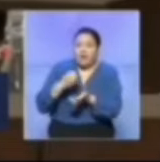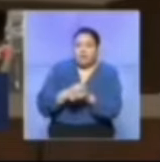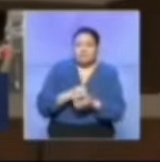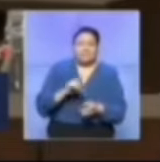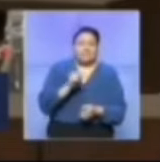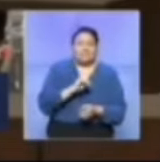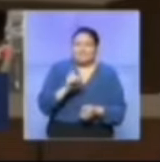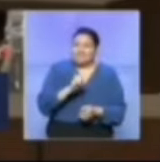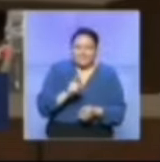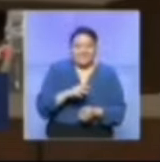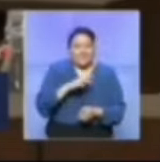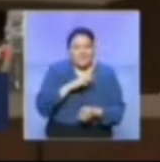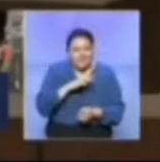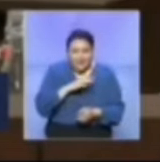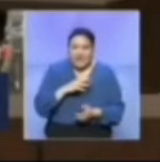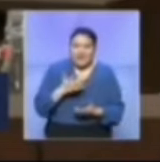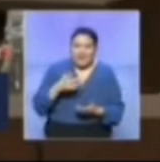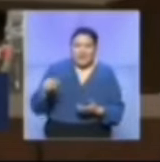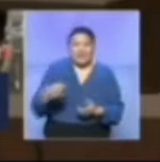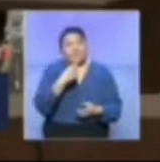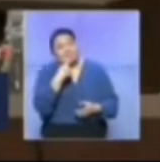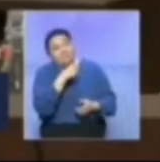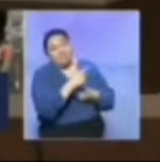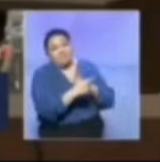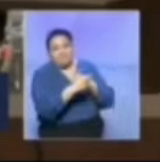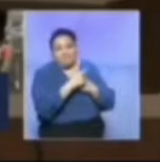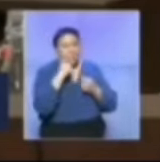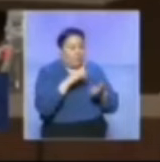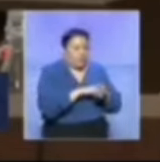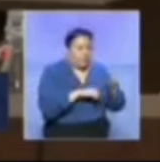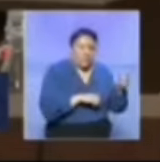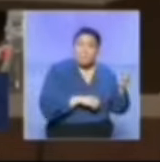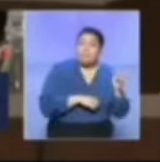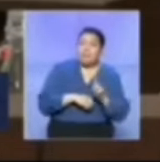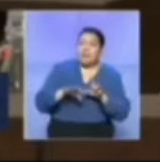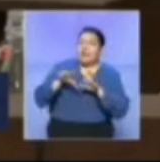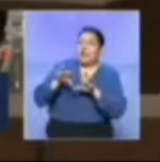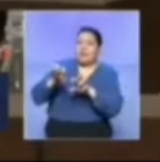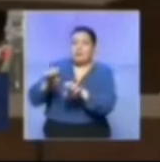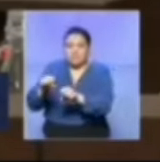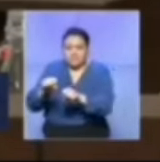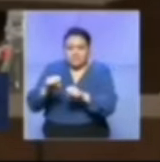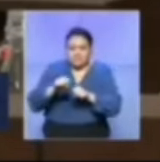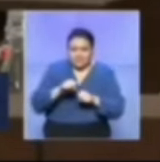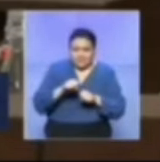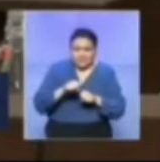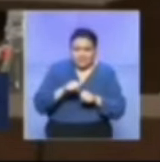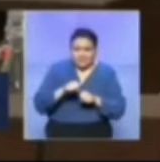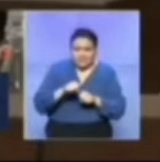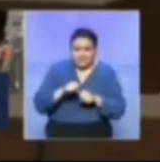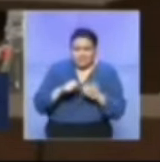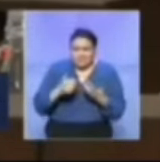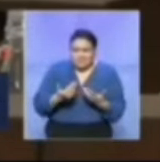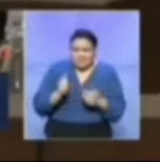requerimiento judicial de presentación ante la autoridad o de ejecución de la detención, pues no hay ningún acto